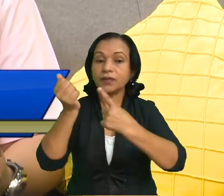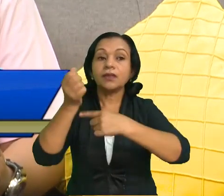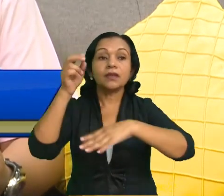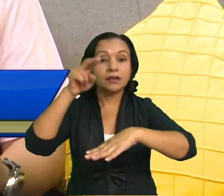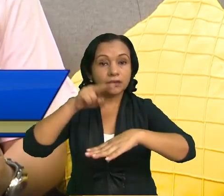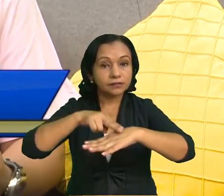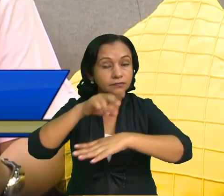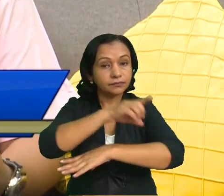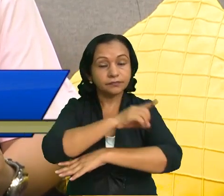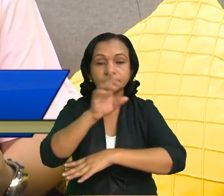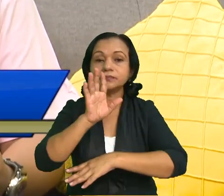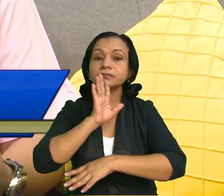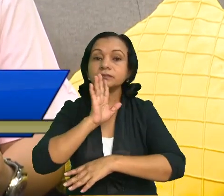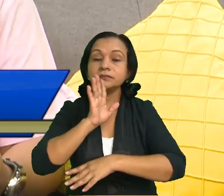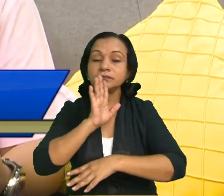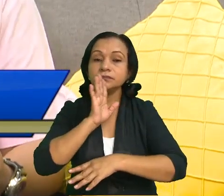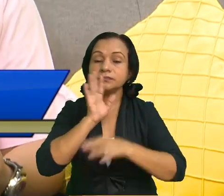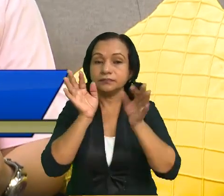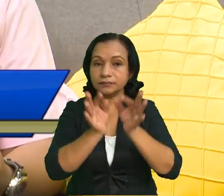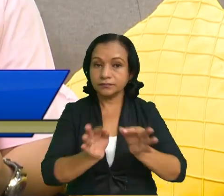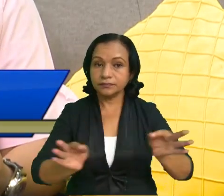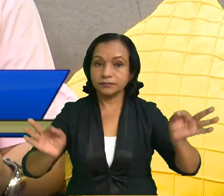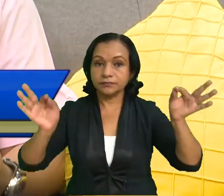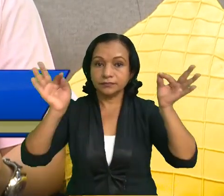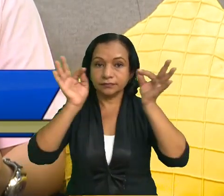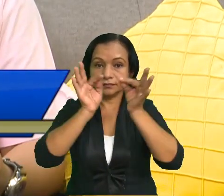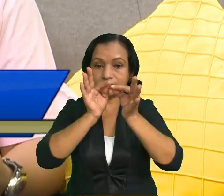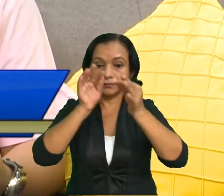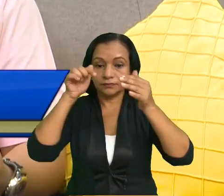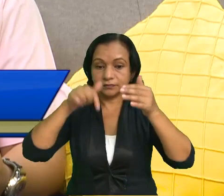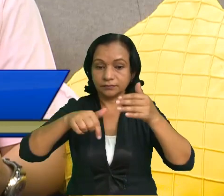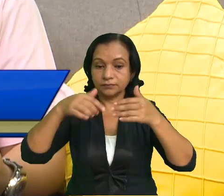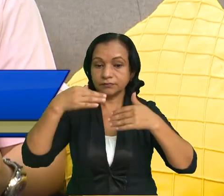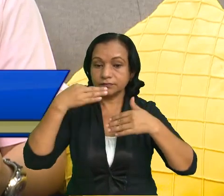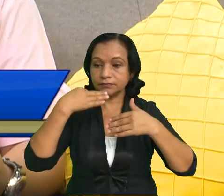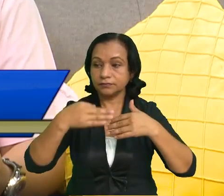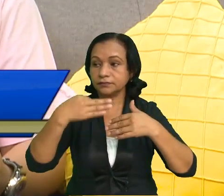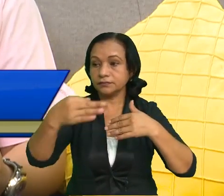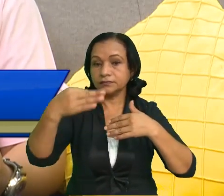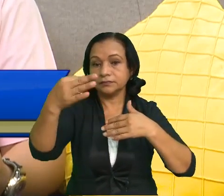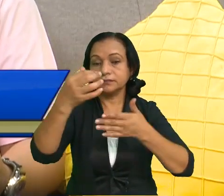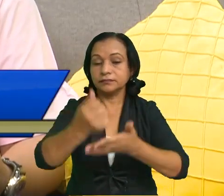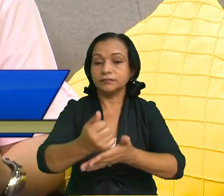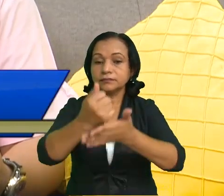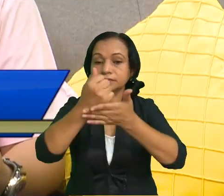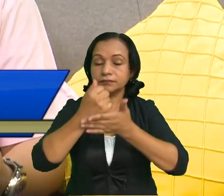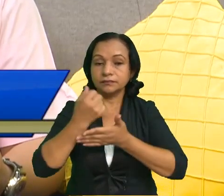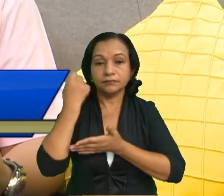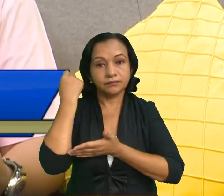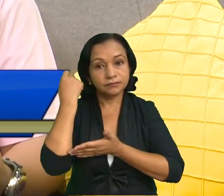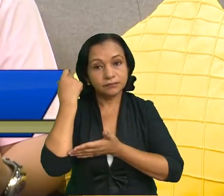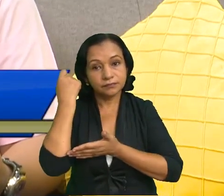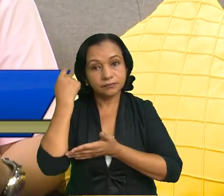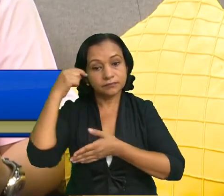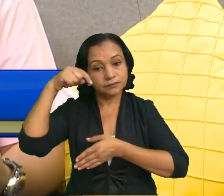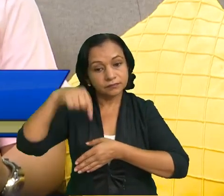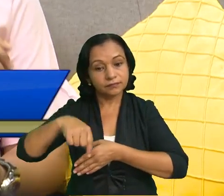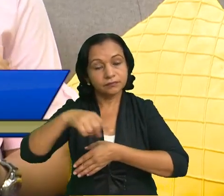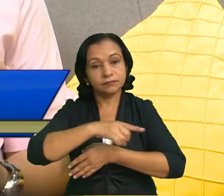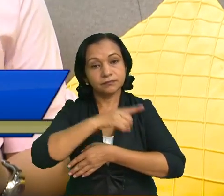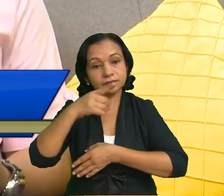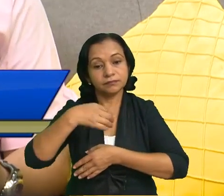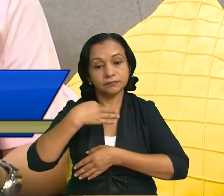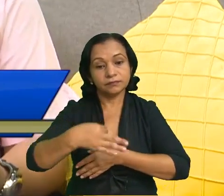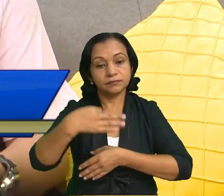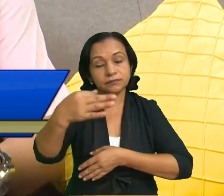hoy una conversación muy importante que nos traslada a un presente pero que también nos ayuda a entender el futuro y también a escribir nuevas líneas